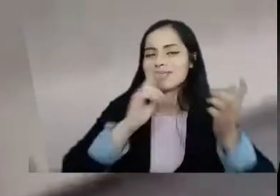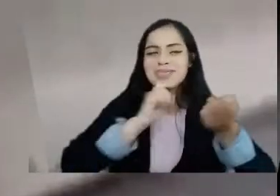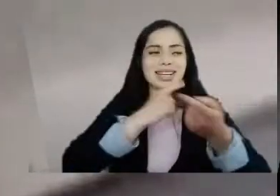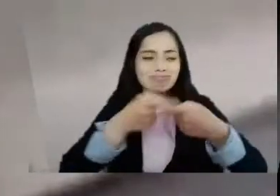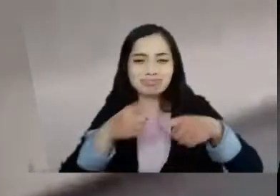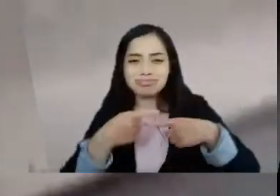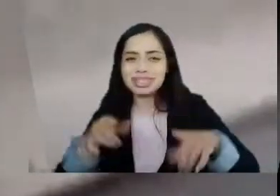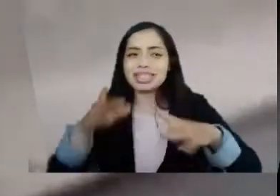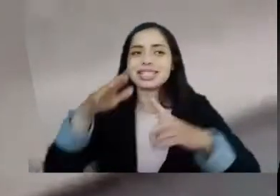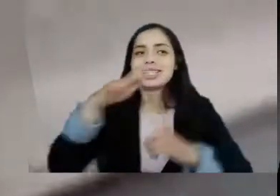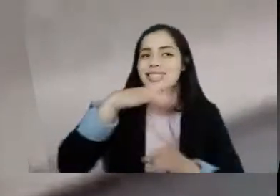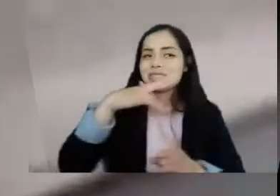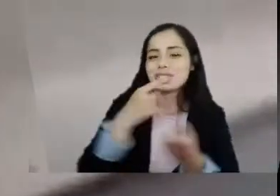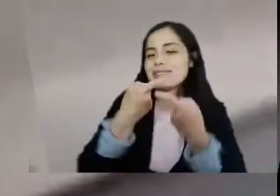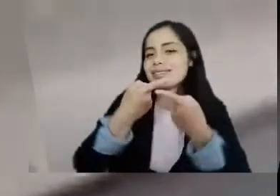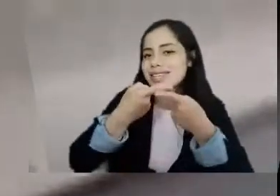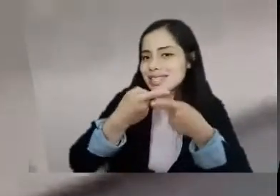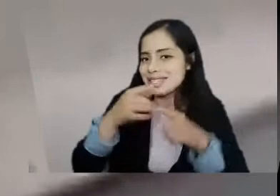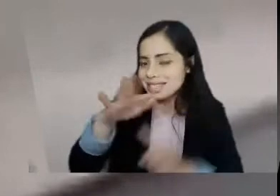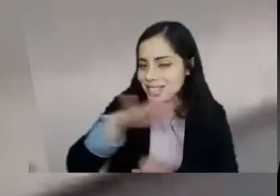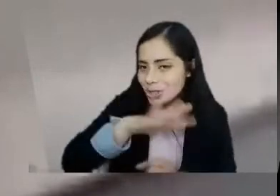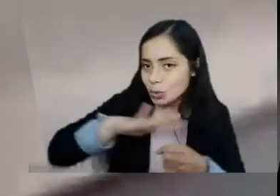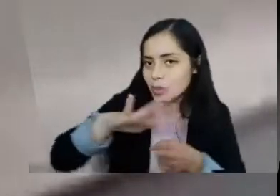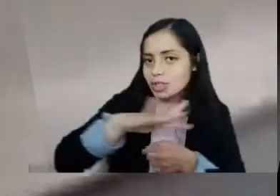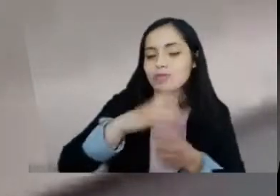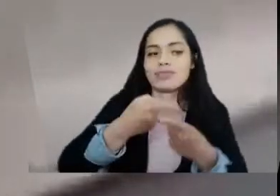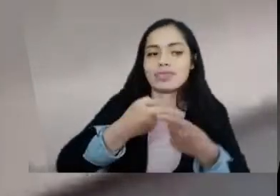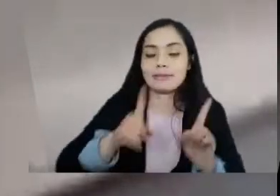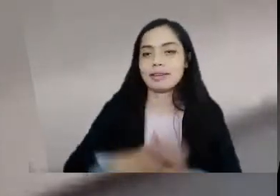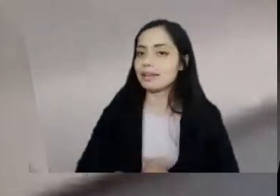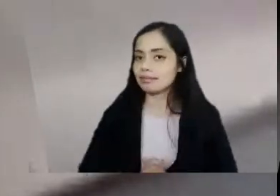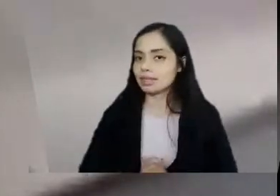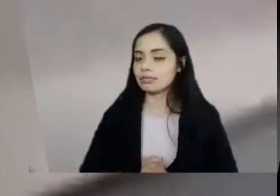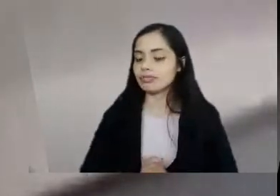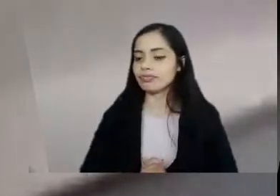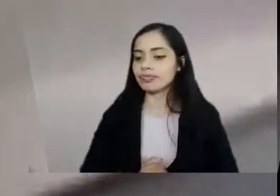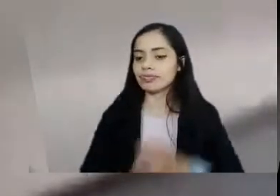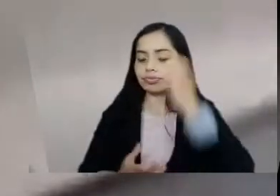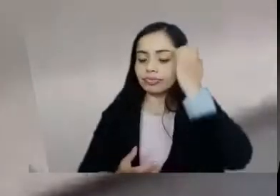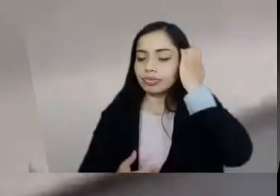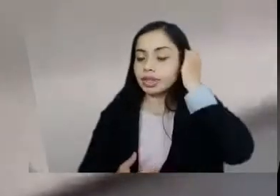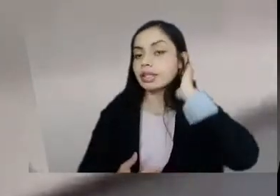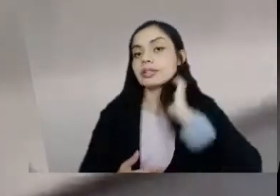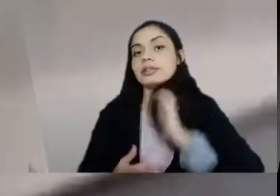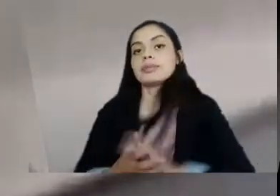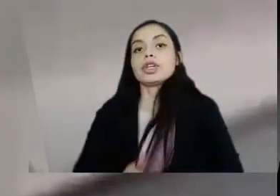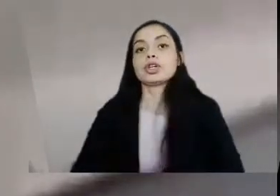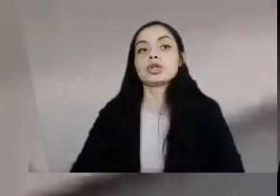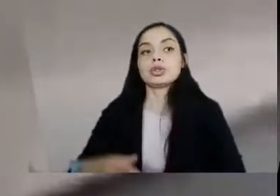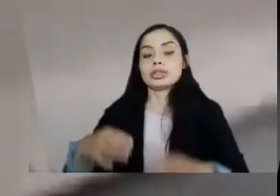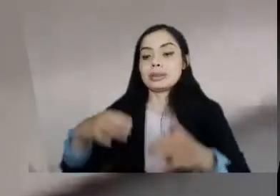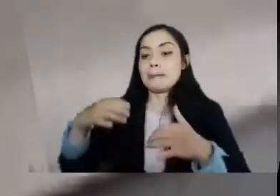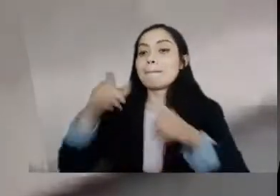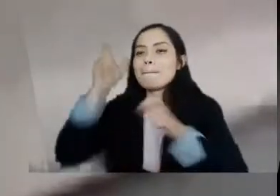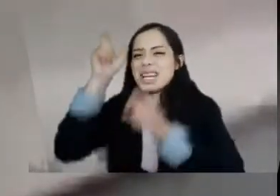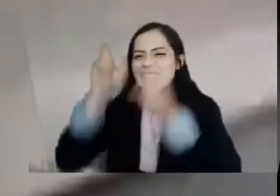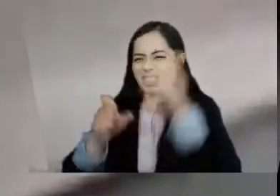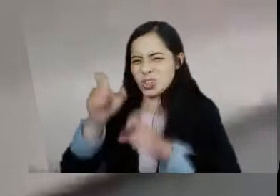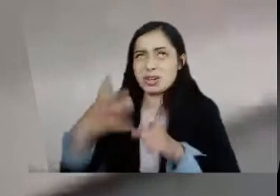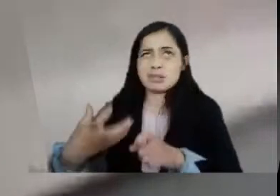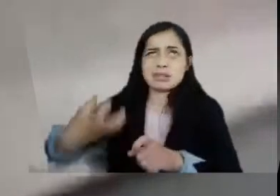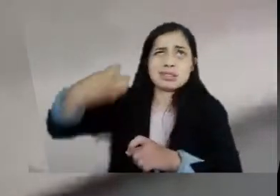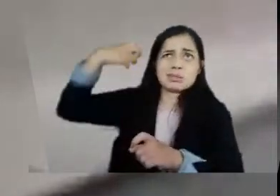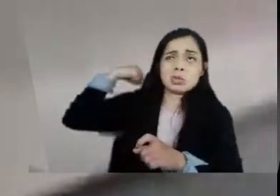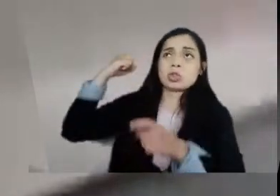siguiente. Los expedicionarios del Museo Americano dejaron una documentación súper valiosa en muchos lugares